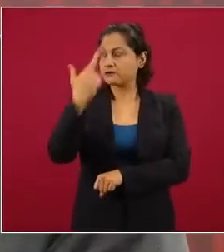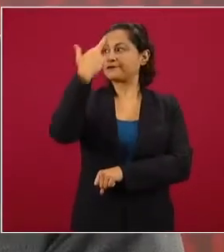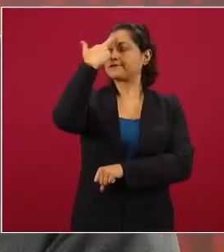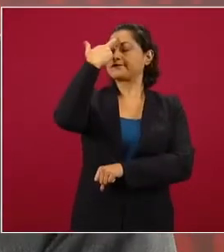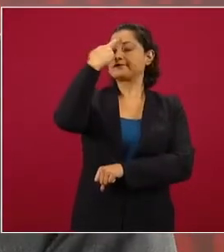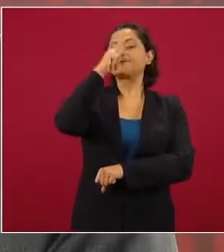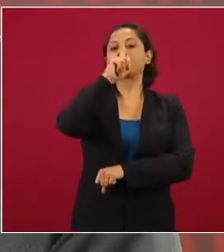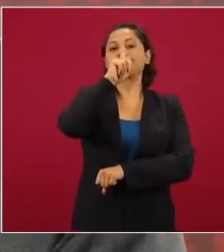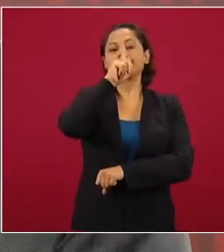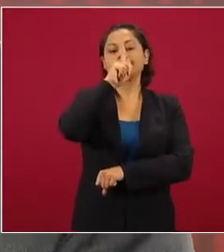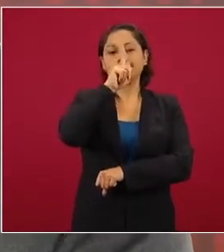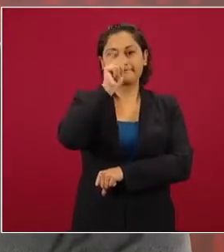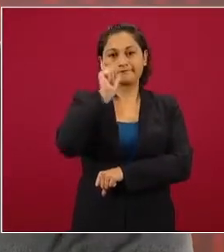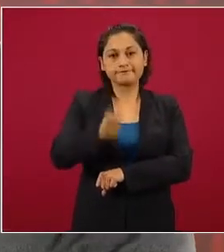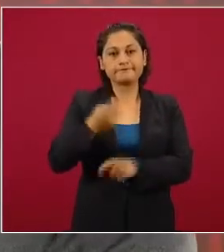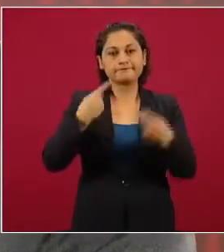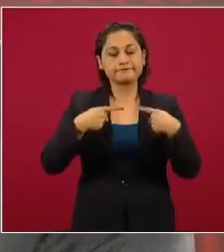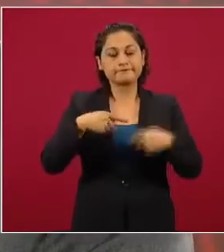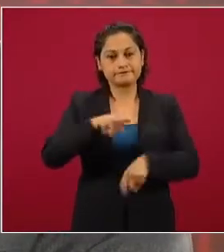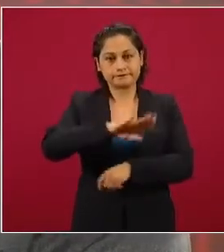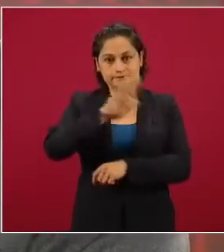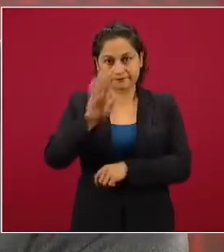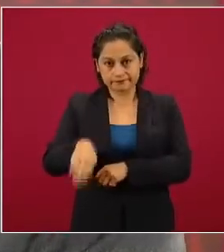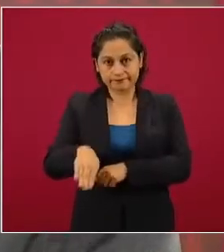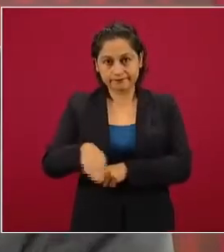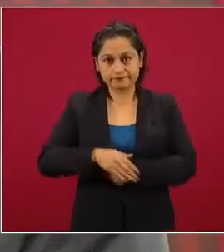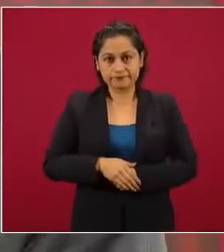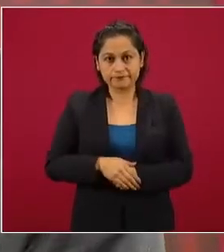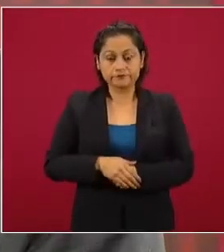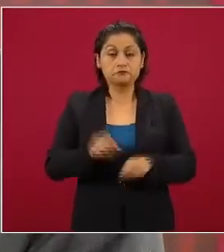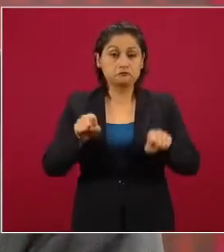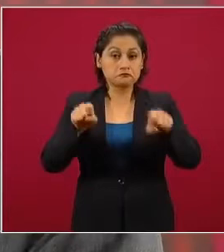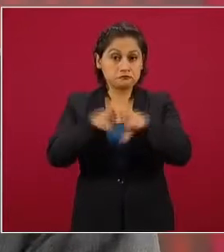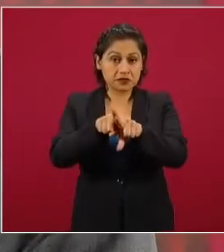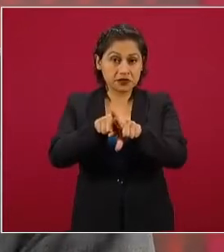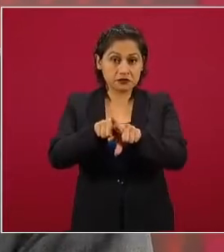con motivo también del Día de Muertos.